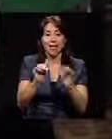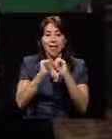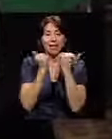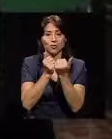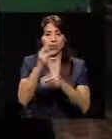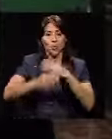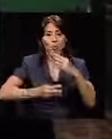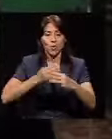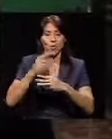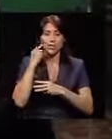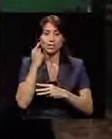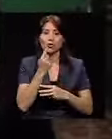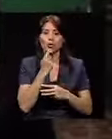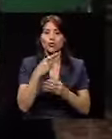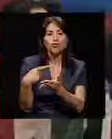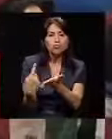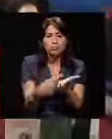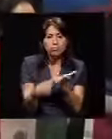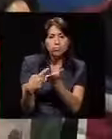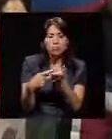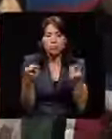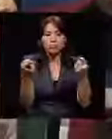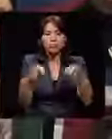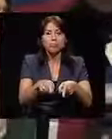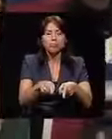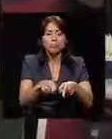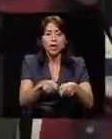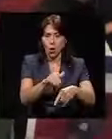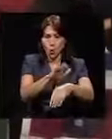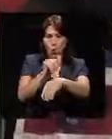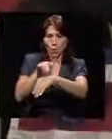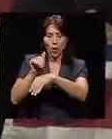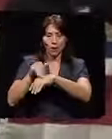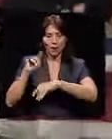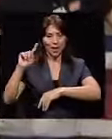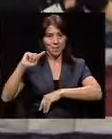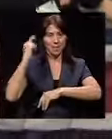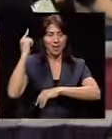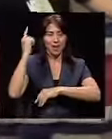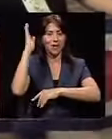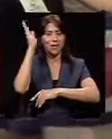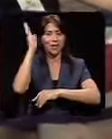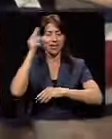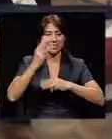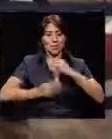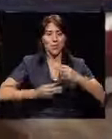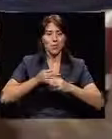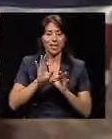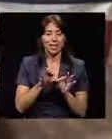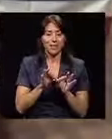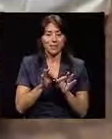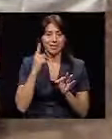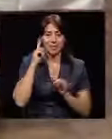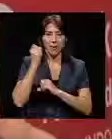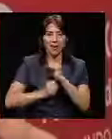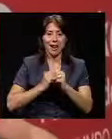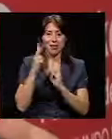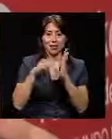de Sordos, dando como resultado la convocatoria a la primera Conferencia Mundial de Intérpretes para el